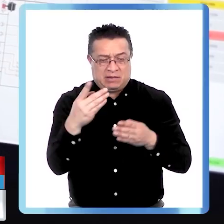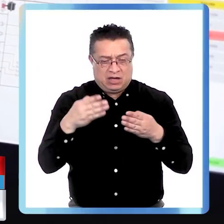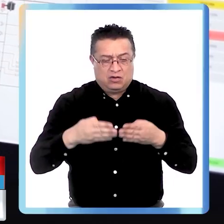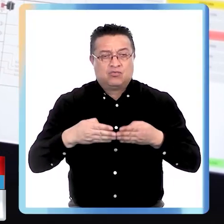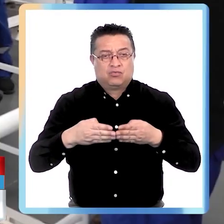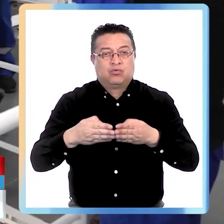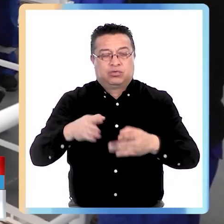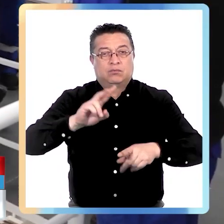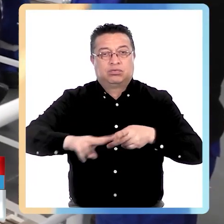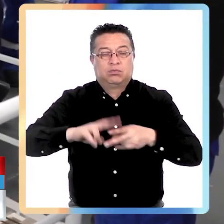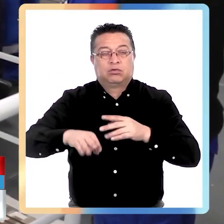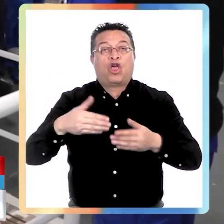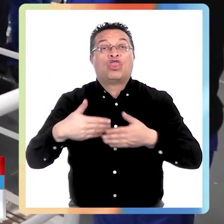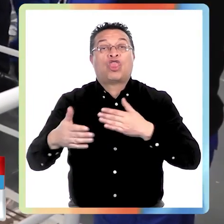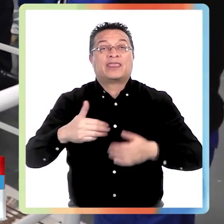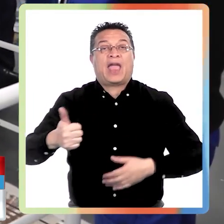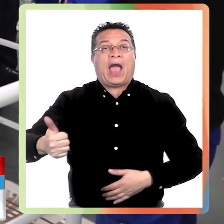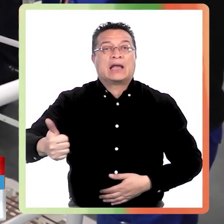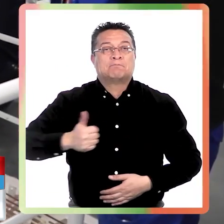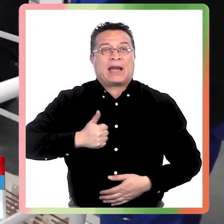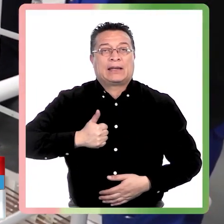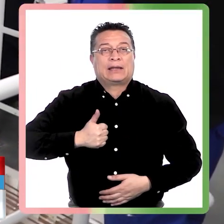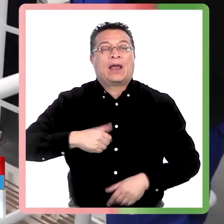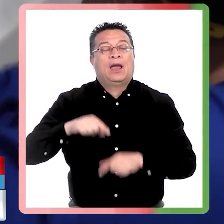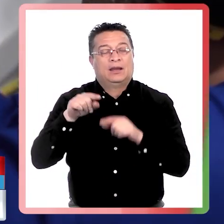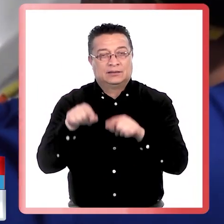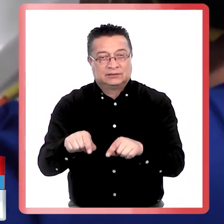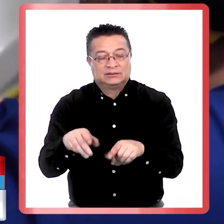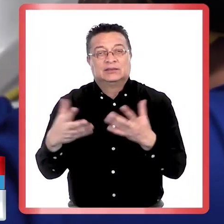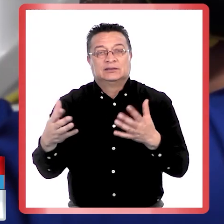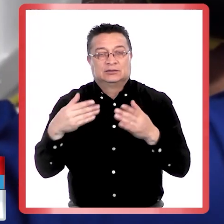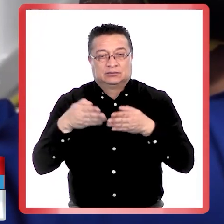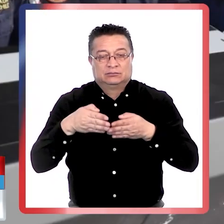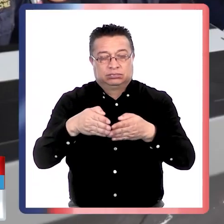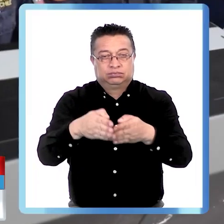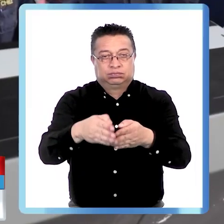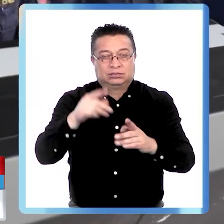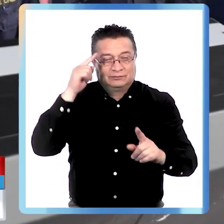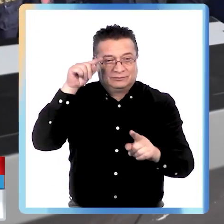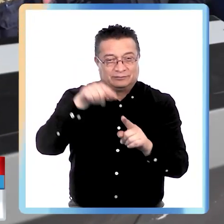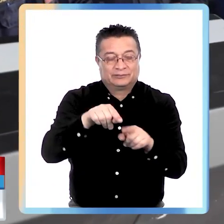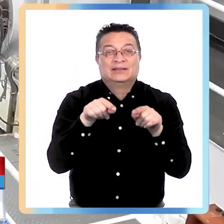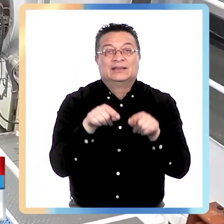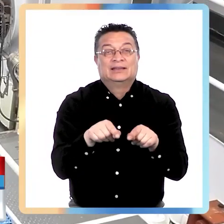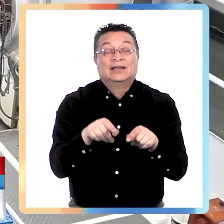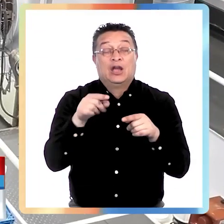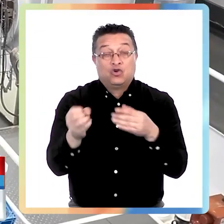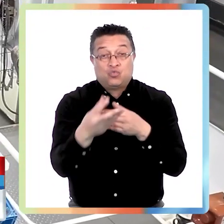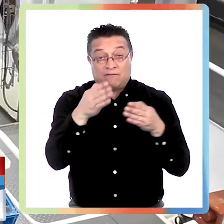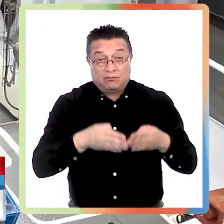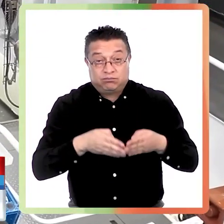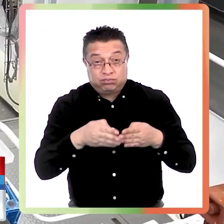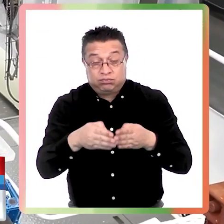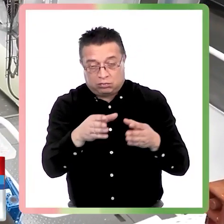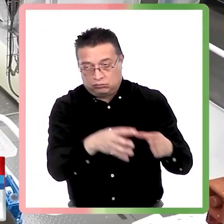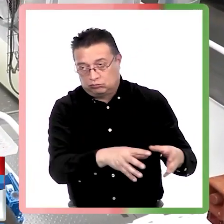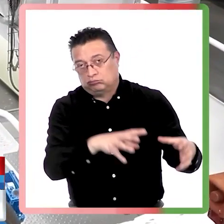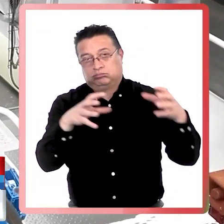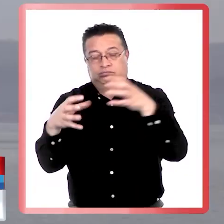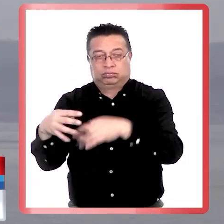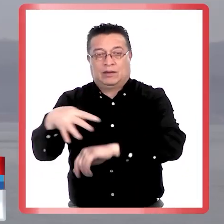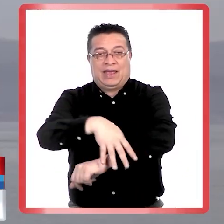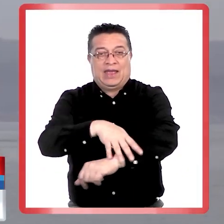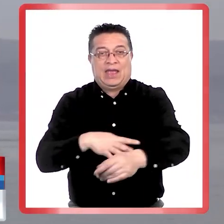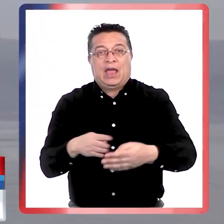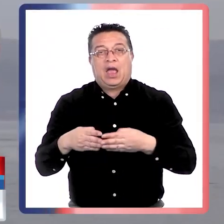unidad de este tipo construida en Asmar. Esto en el marco del proyecto Antártica 1. Este nuevo buque se integrará a la flota de unidades